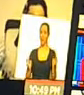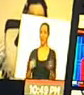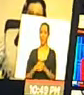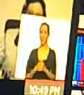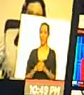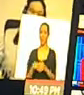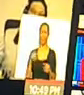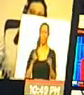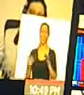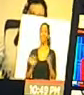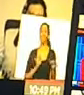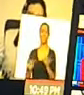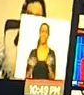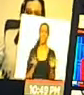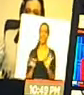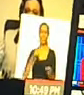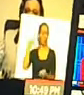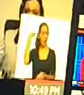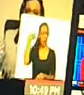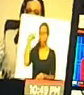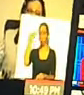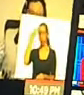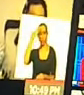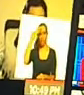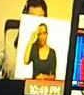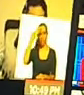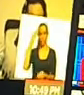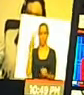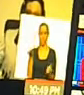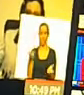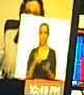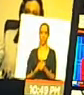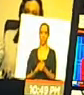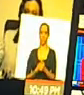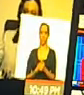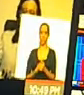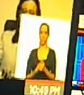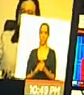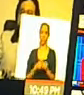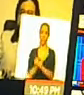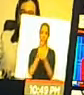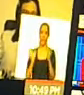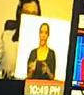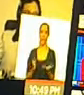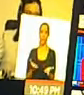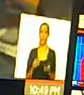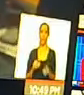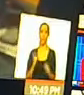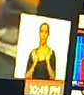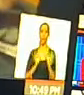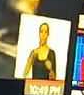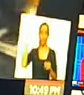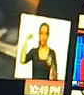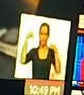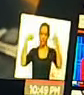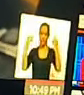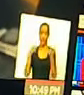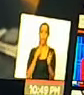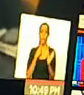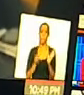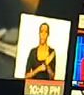Esta dinámica es demencial. Sí, esto es de dementes. Claro, pero y justamente por ser demencial es absolutamente un